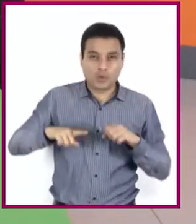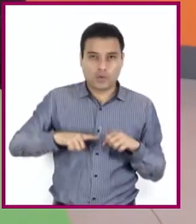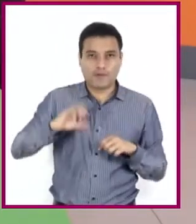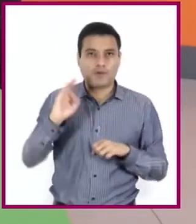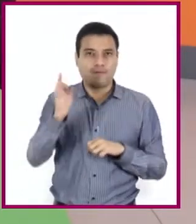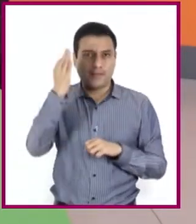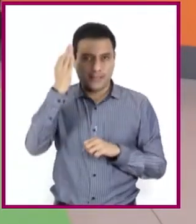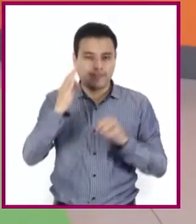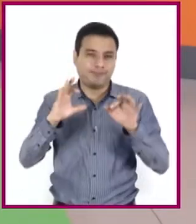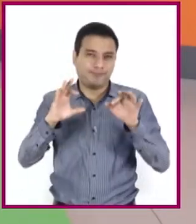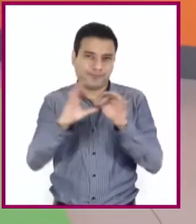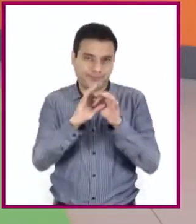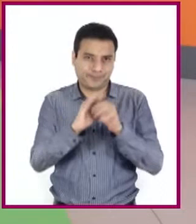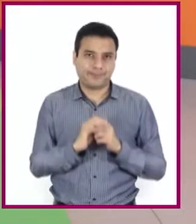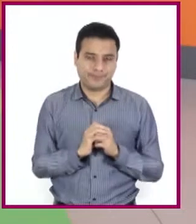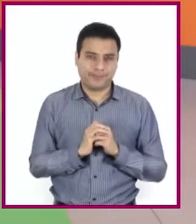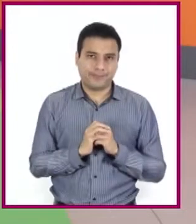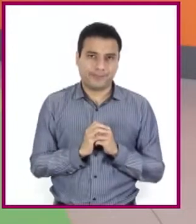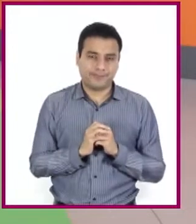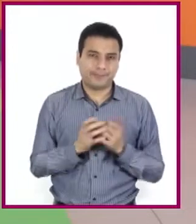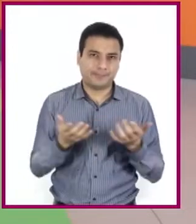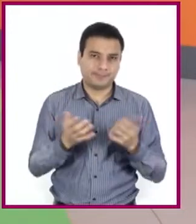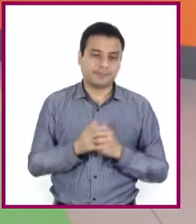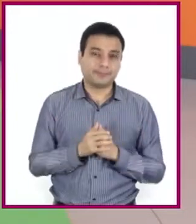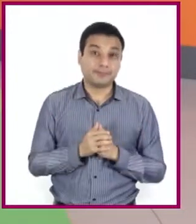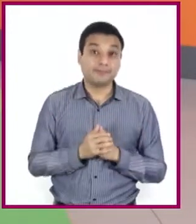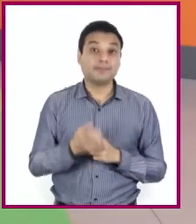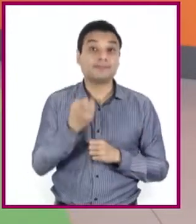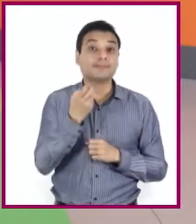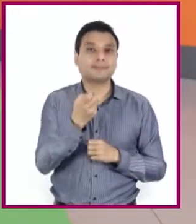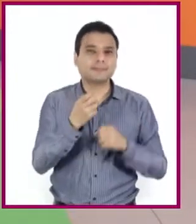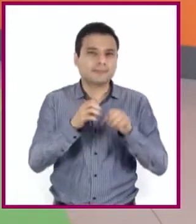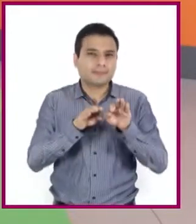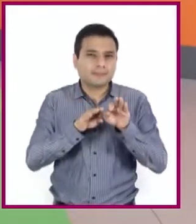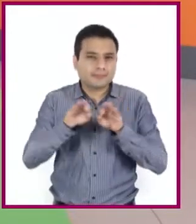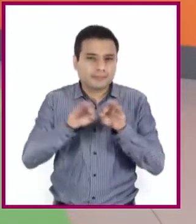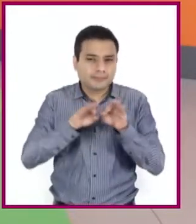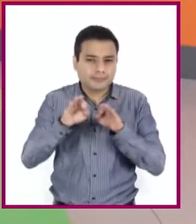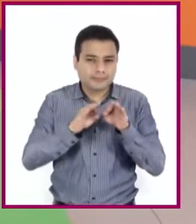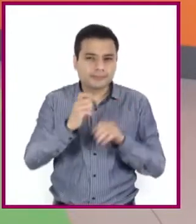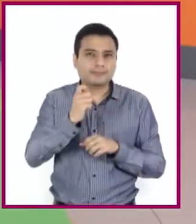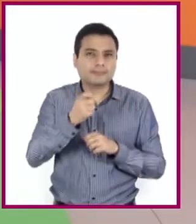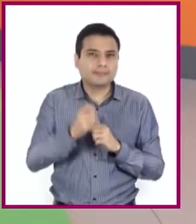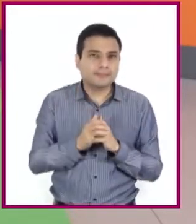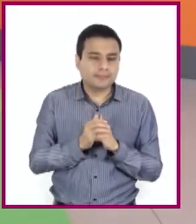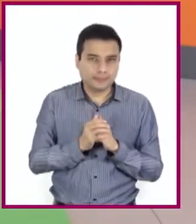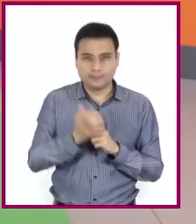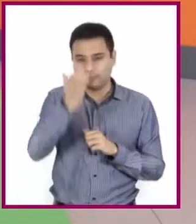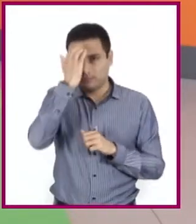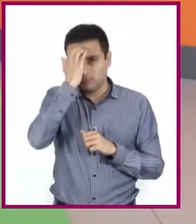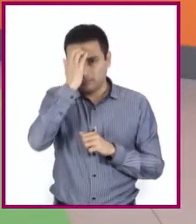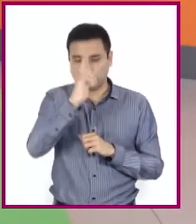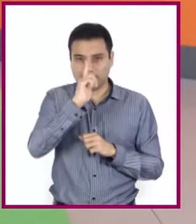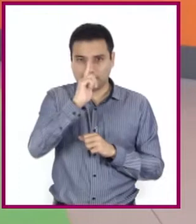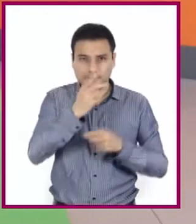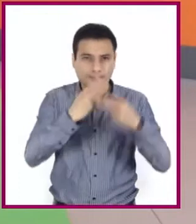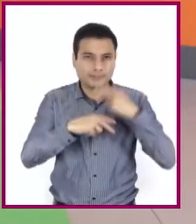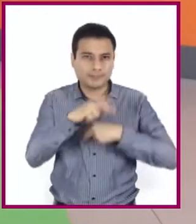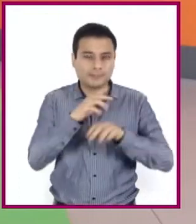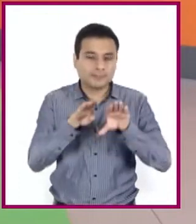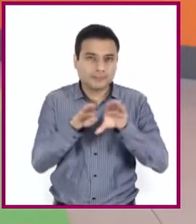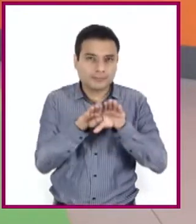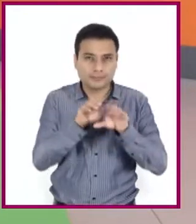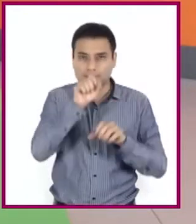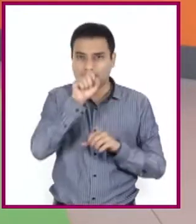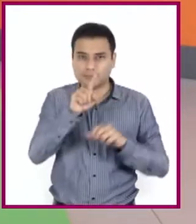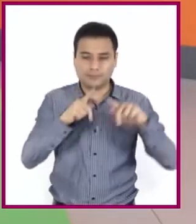el parque eléctrico en México. Este trabajo pretende conocer y analizar la generación de energía, así como su consumo